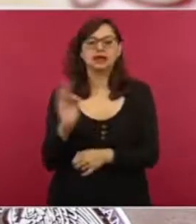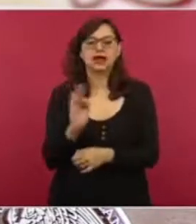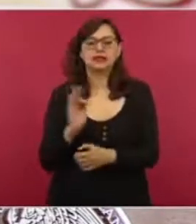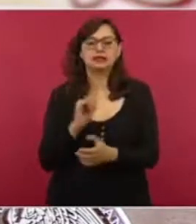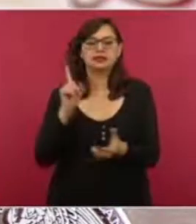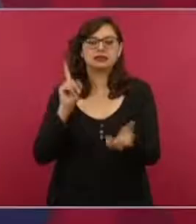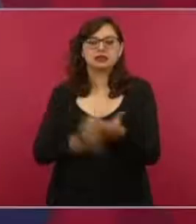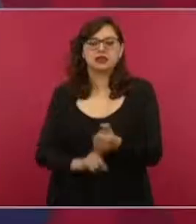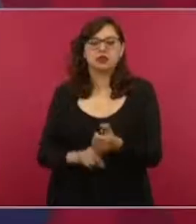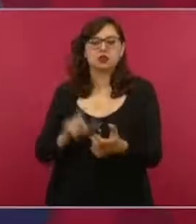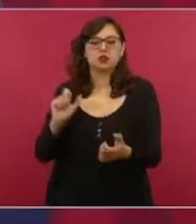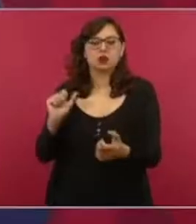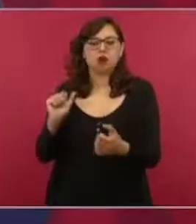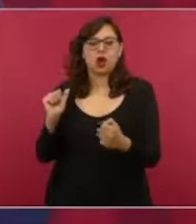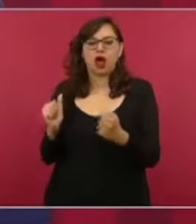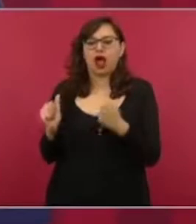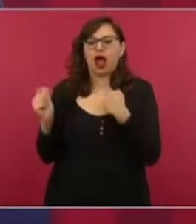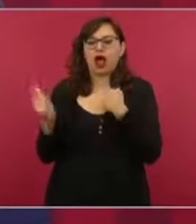internacional